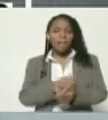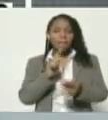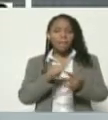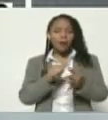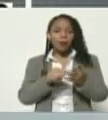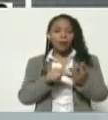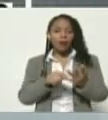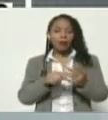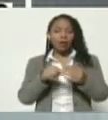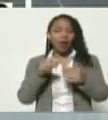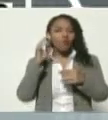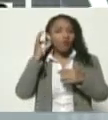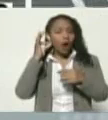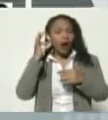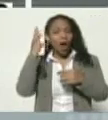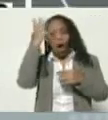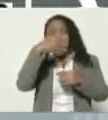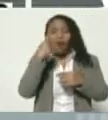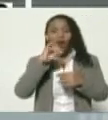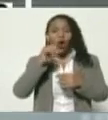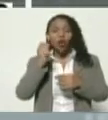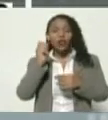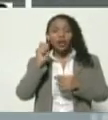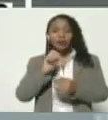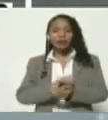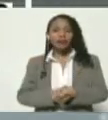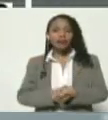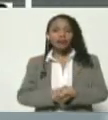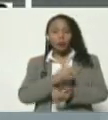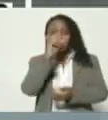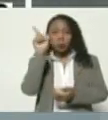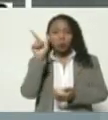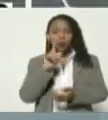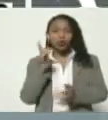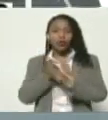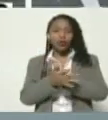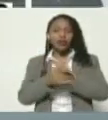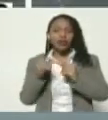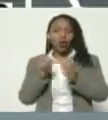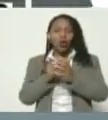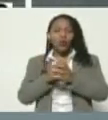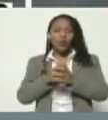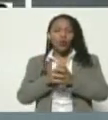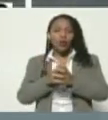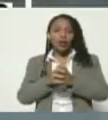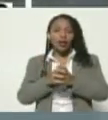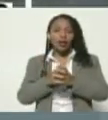a Robecha, detrás de Robecha, está el director electoral de la juventud.